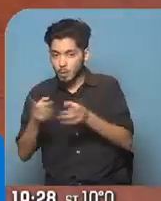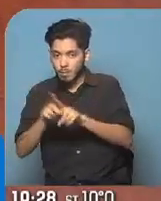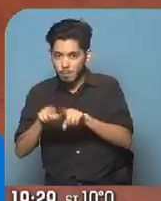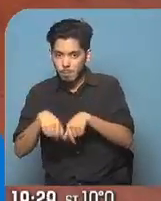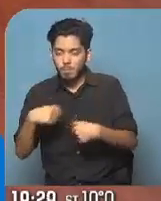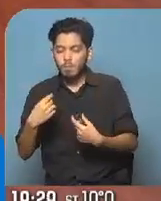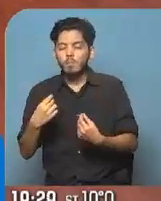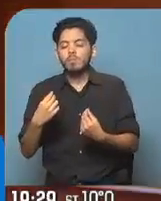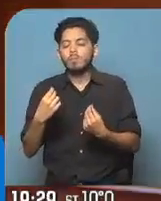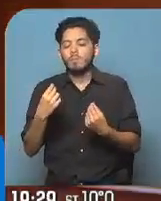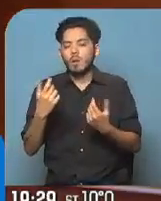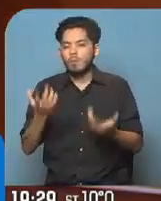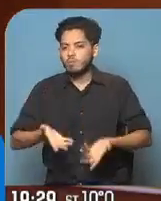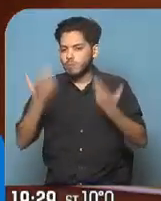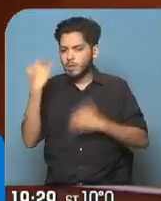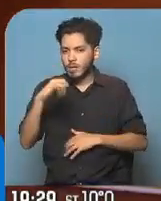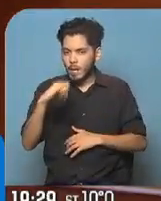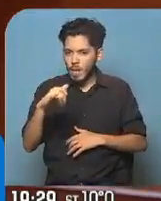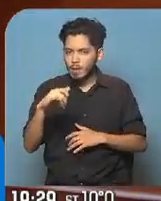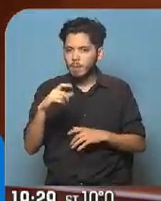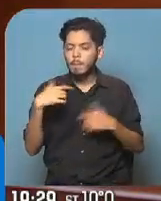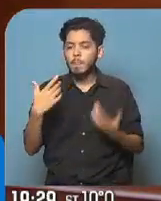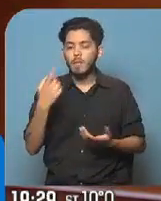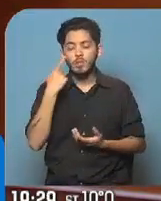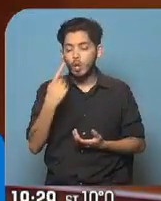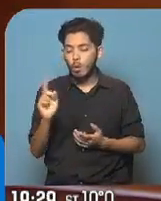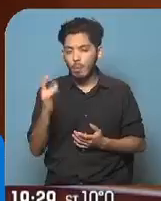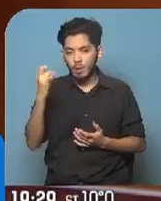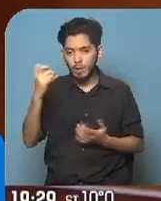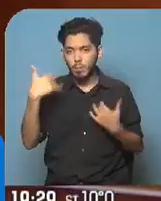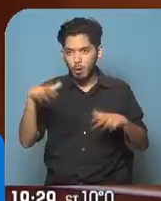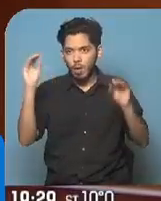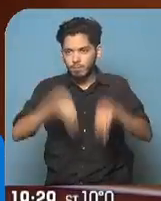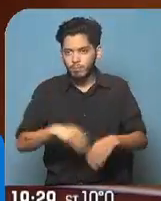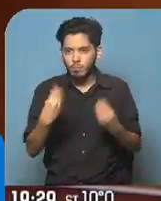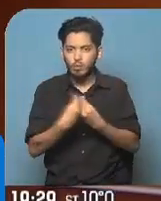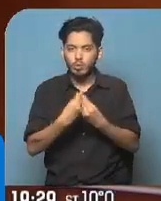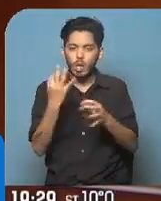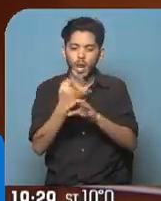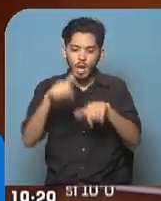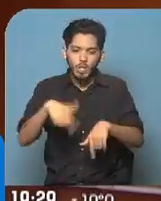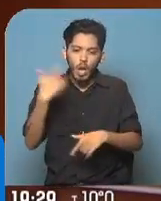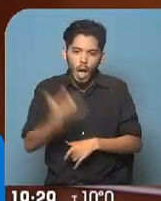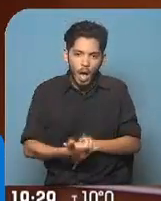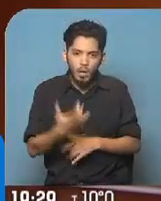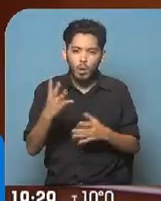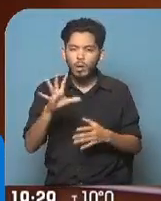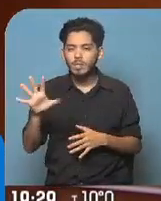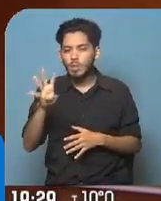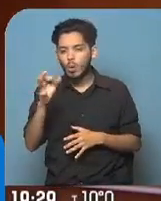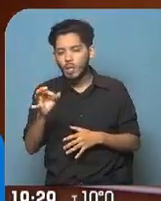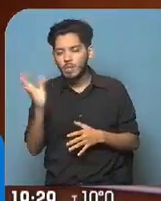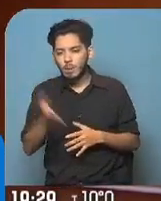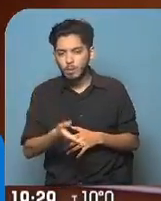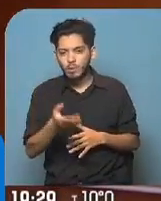elevada con lo cual no vemos que la tasa de interés pueda bajar mucho de los niveles que está hoy del 45 40 por